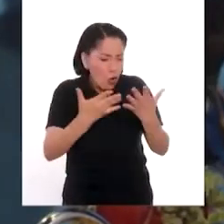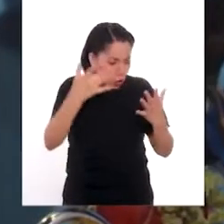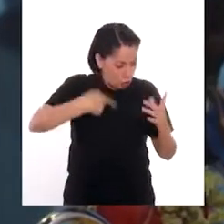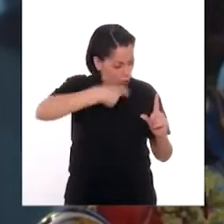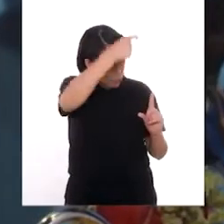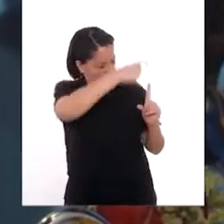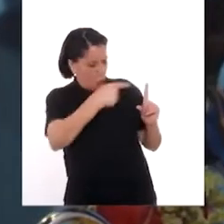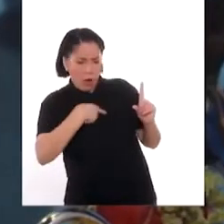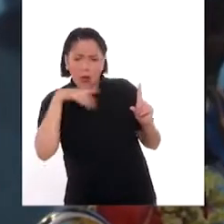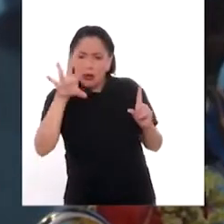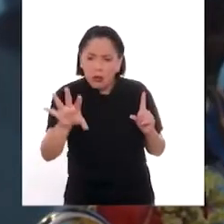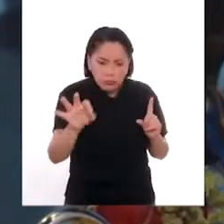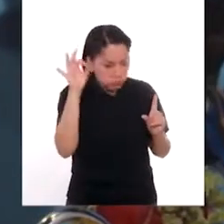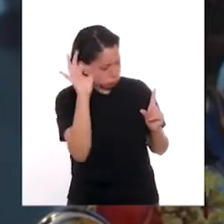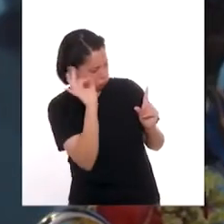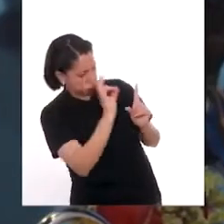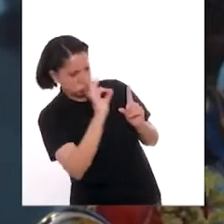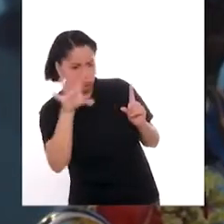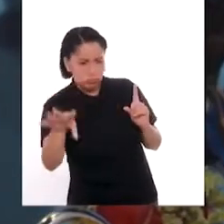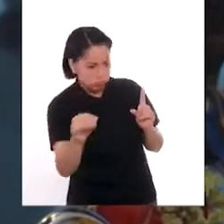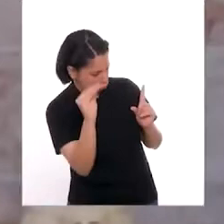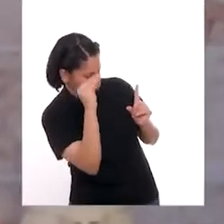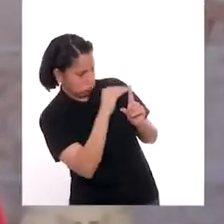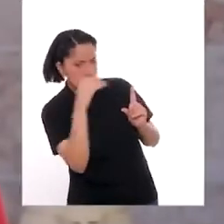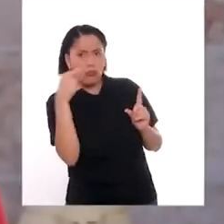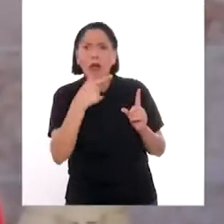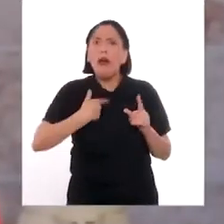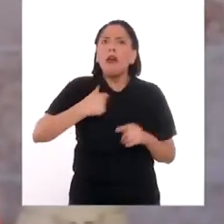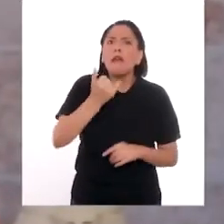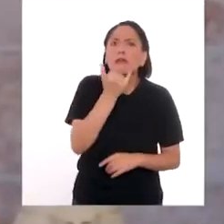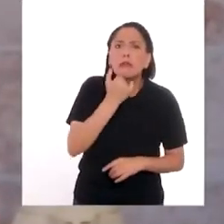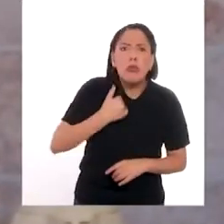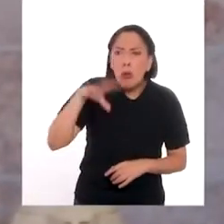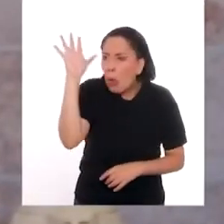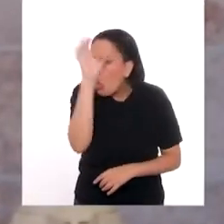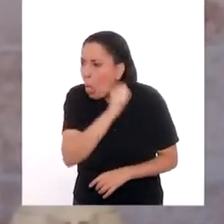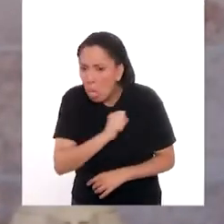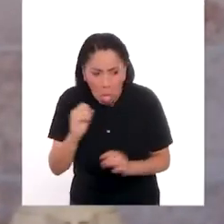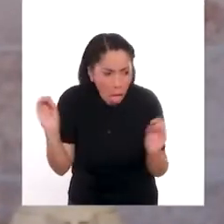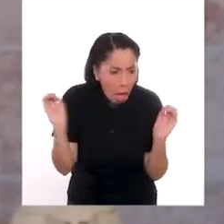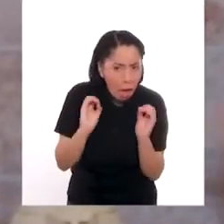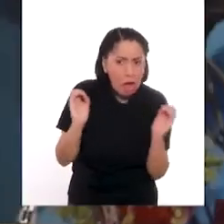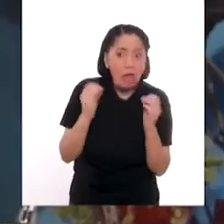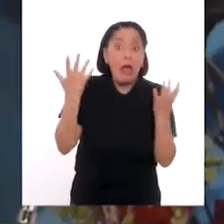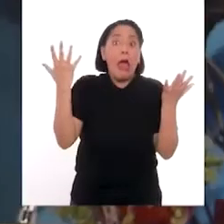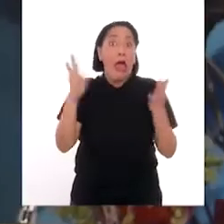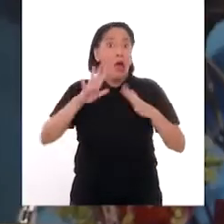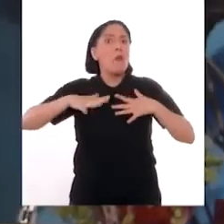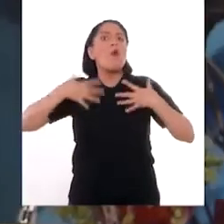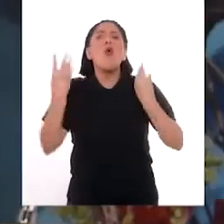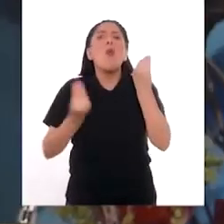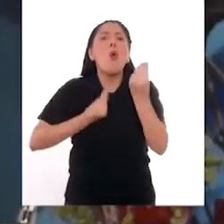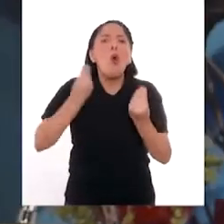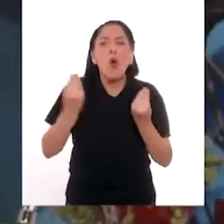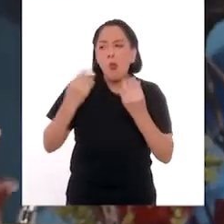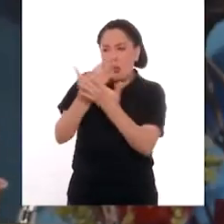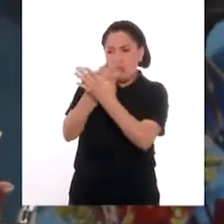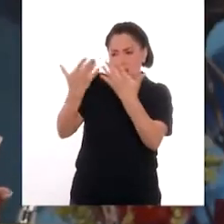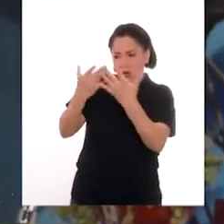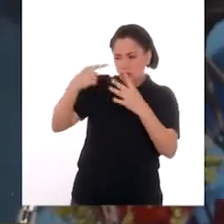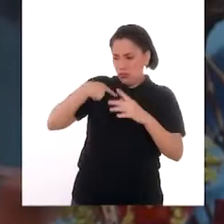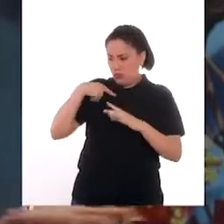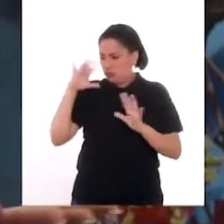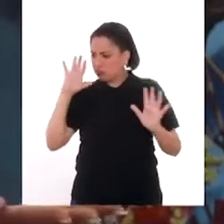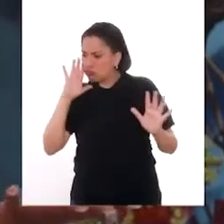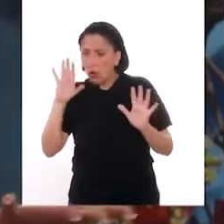nuestro personaje pueda utilizar. ¿Y si no encuentro lo que necesito? Podemos usar un